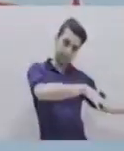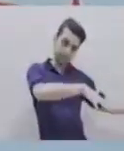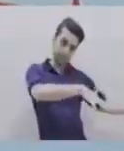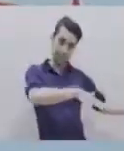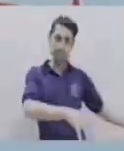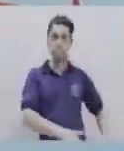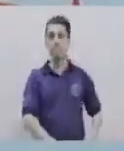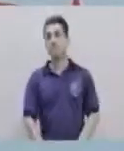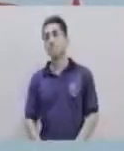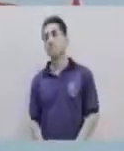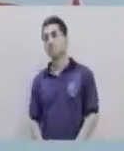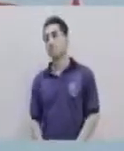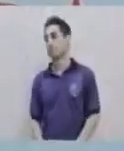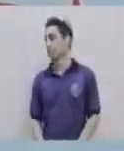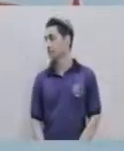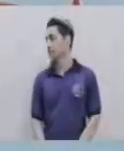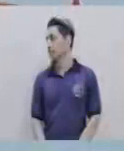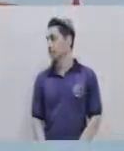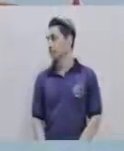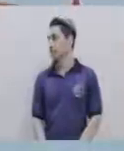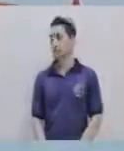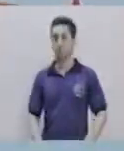un poco más abajo,